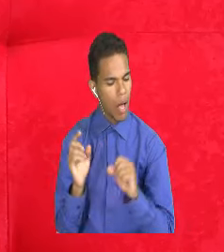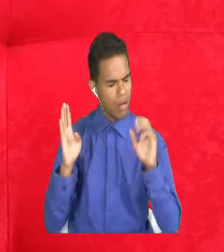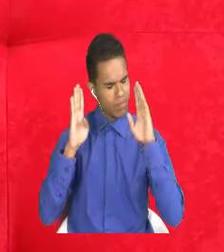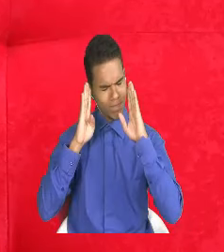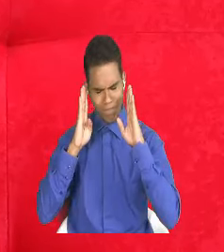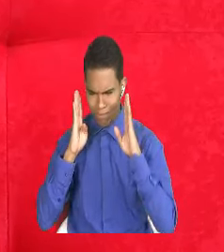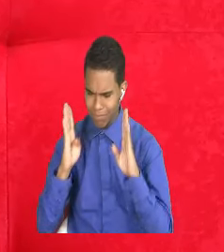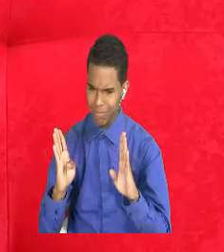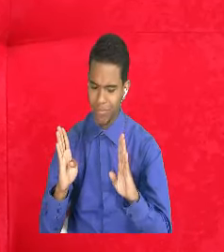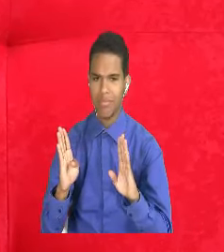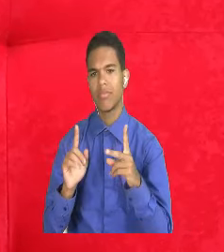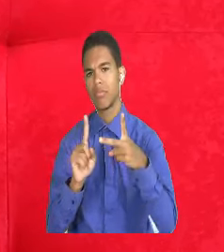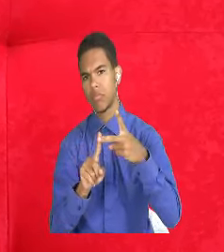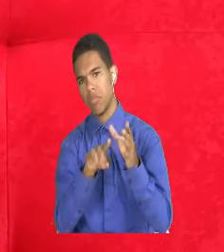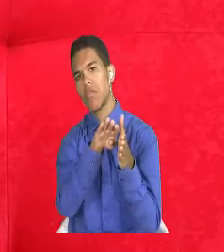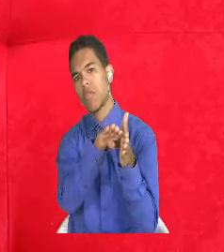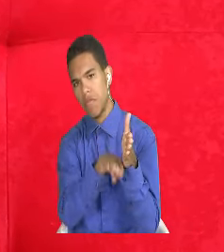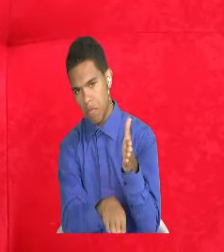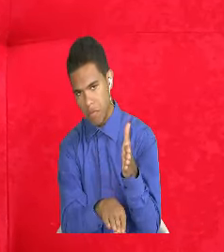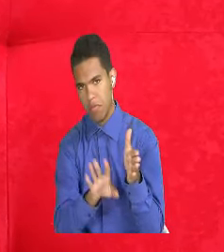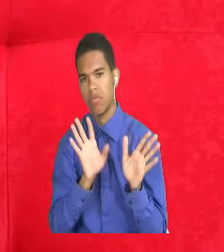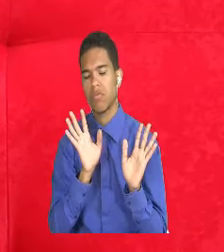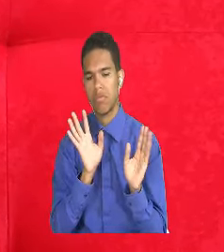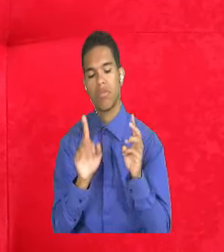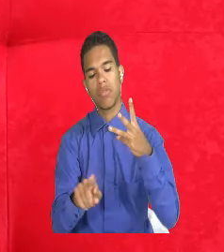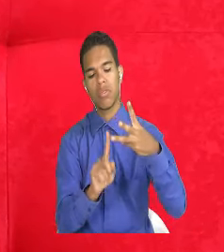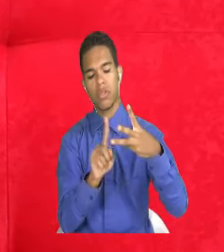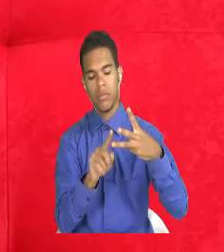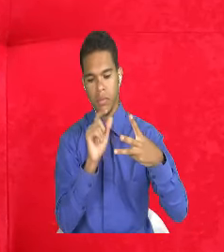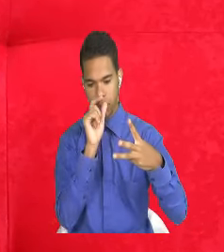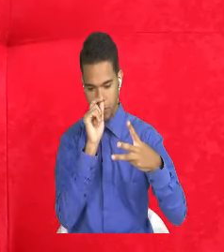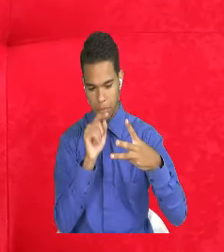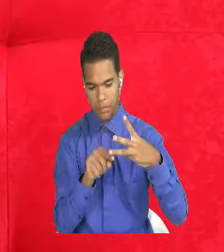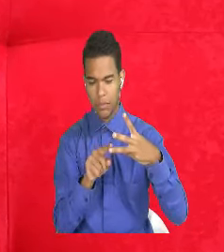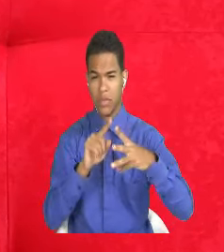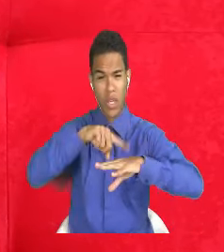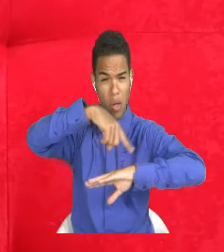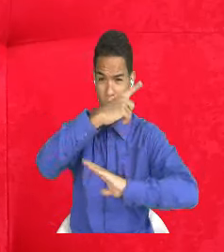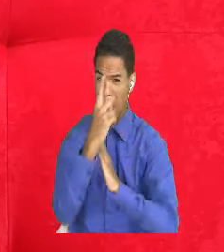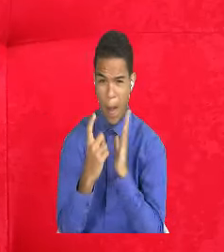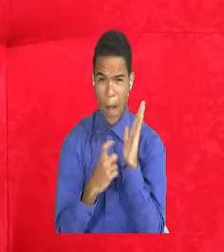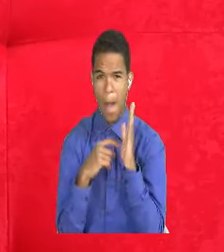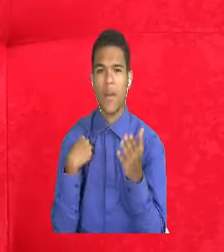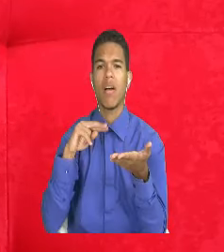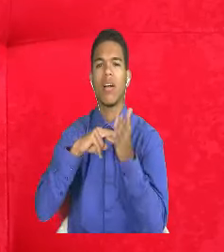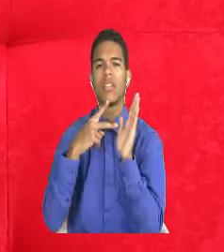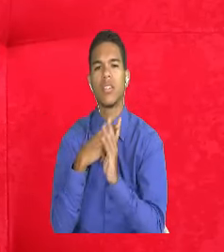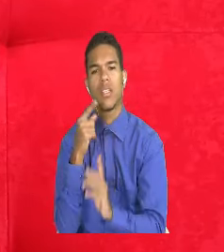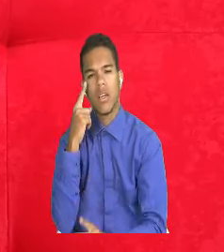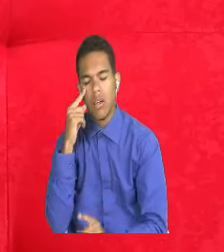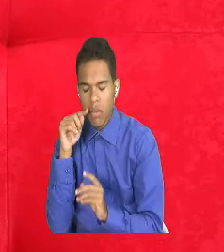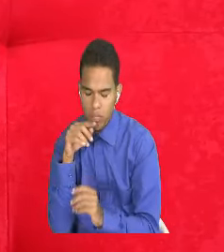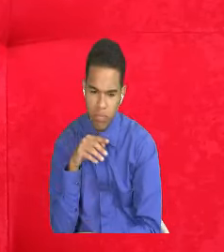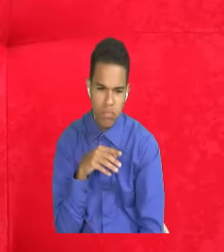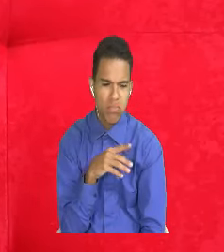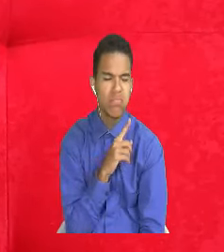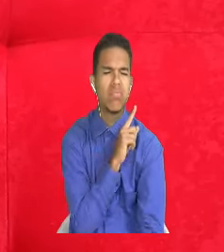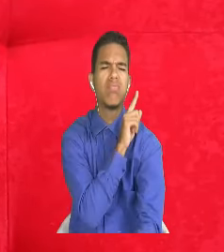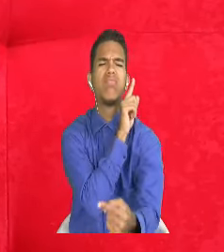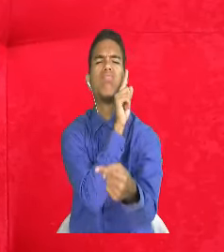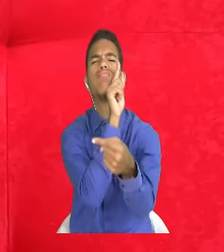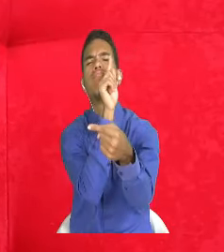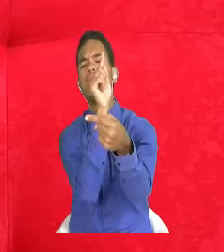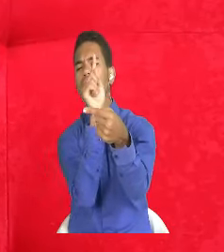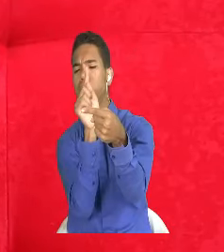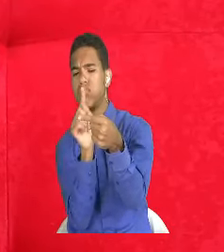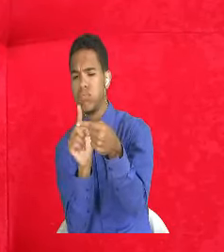las más económicas de la ciudad, y podría decir también que todo esto está encaminado para que Barranca deje de ser una ciudad de segunda